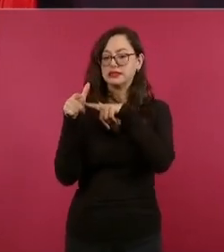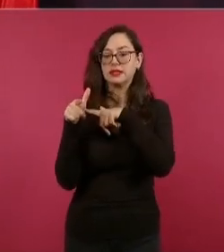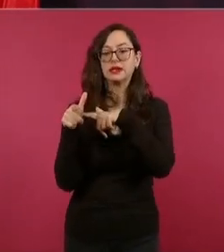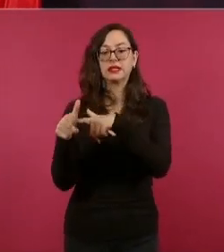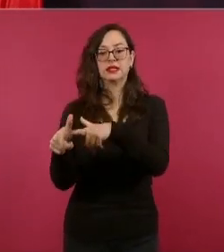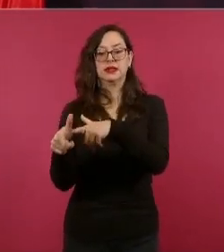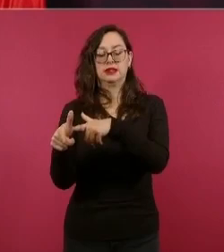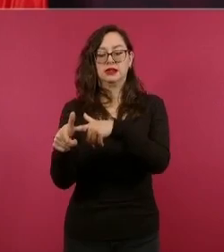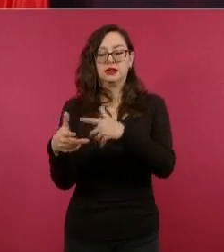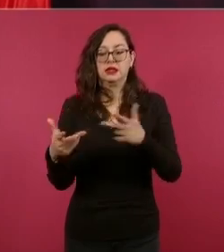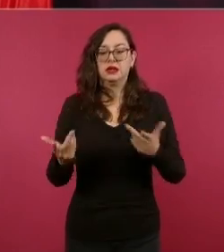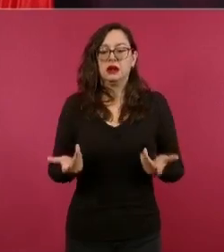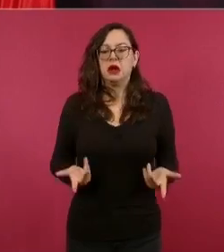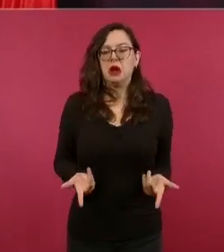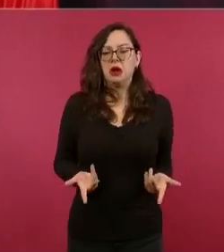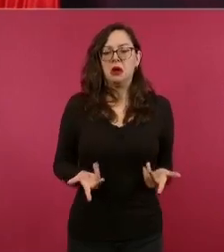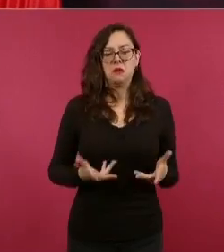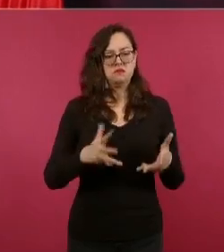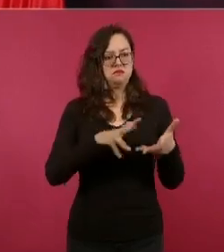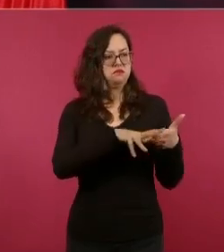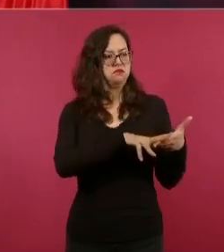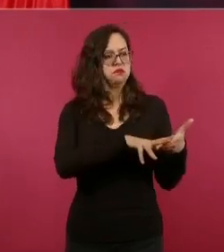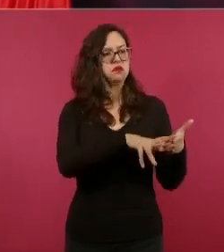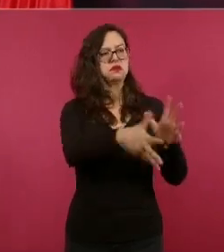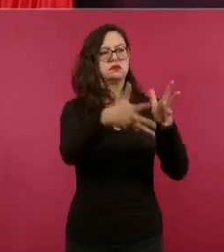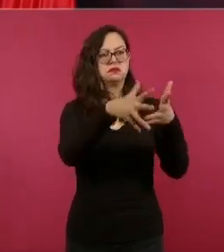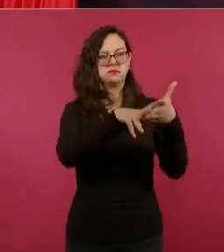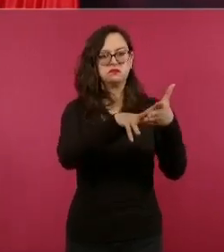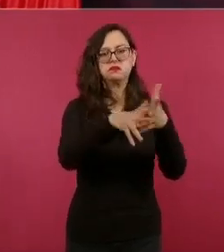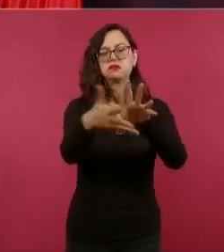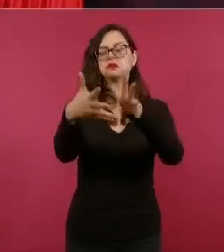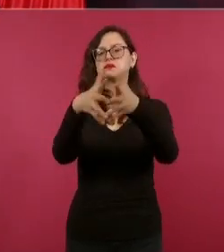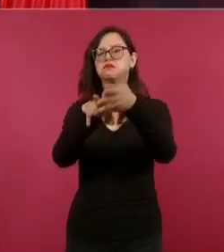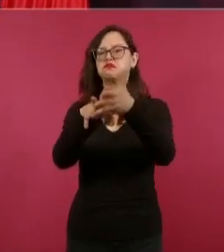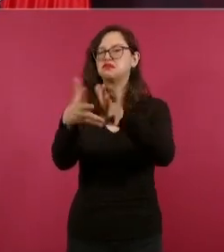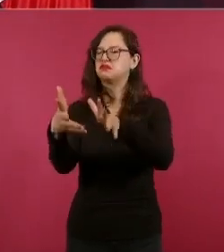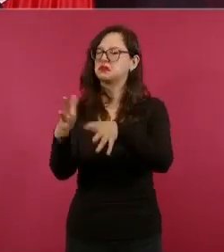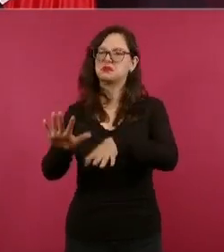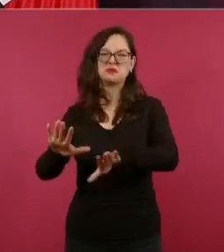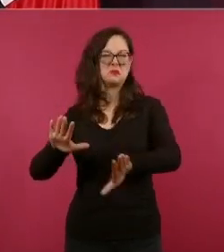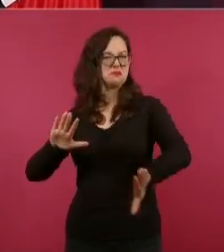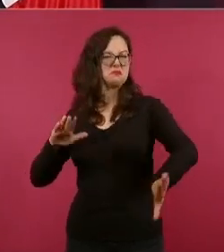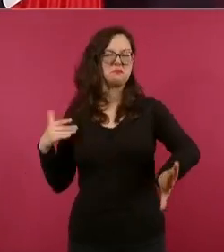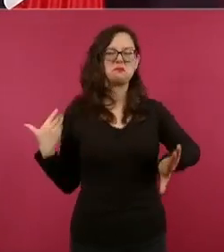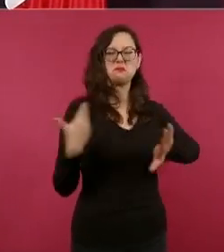que el problema de la inseguridad se resuelve solo con medidas